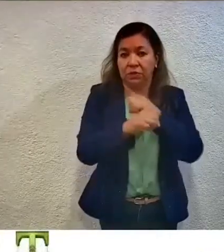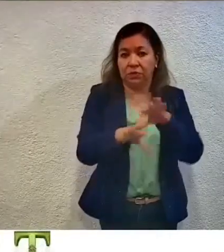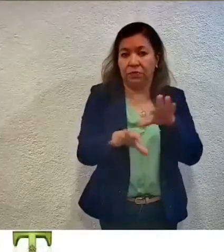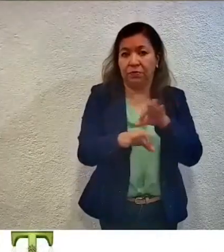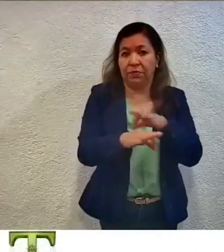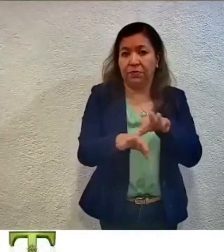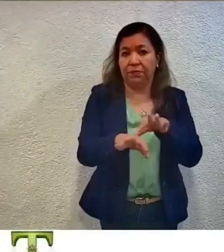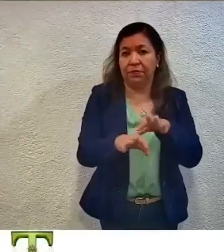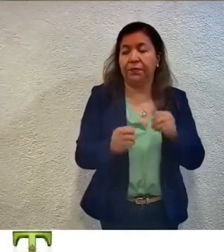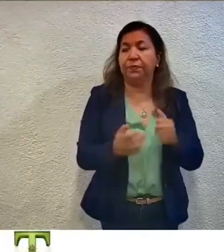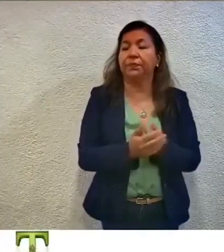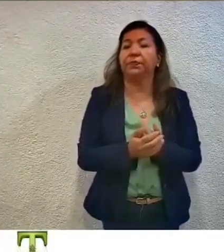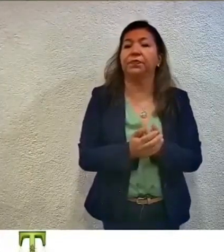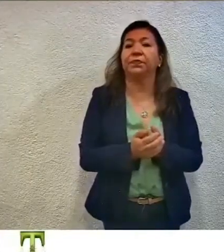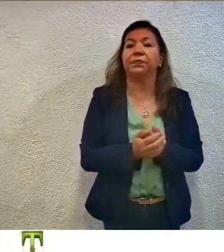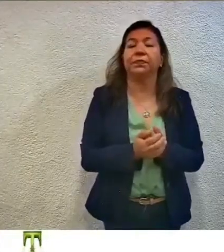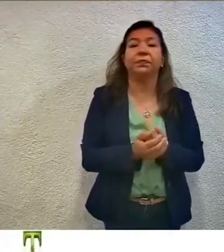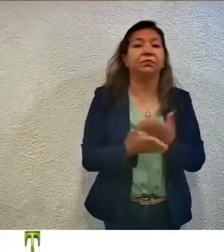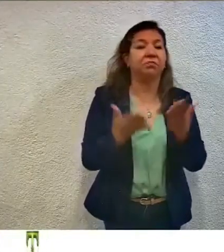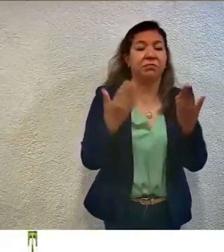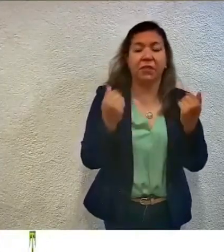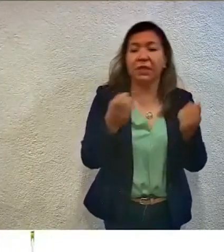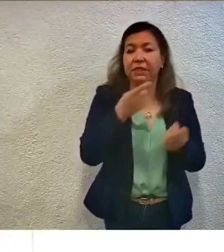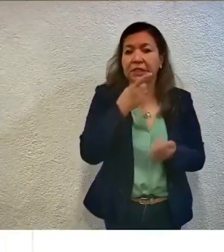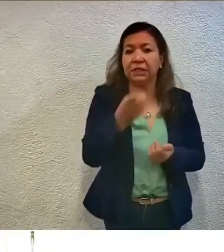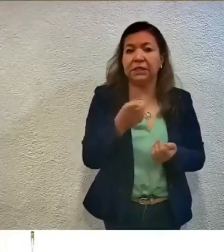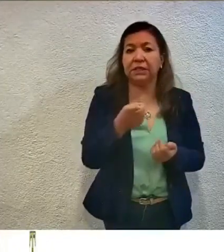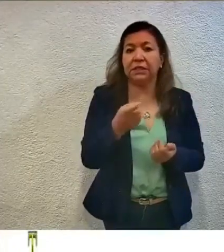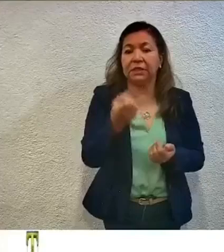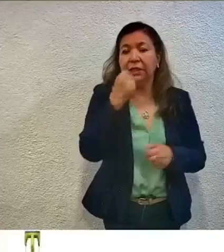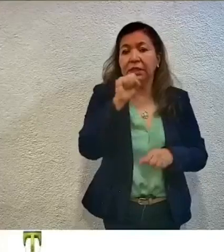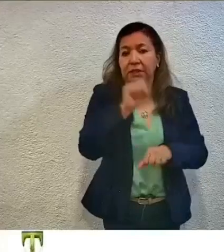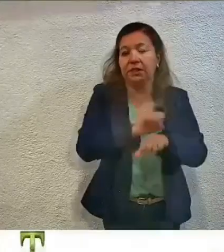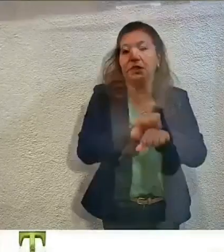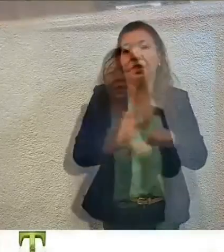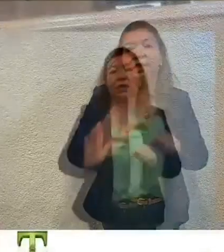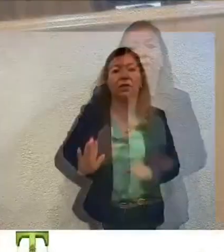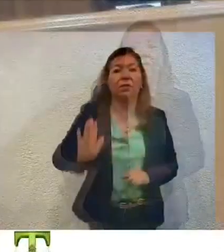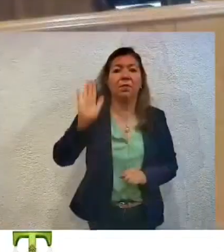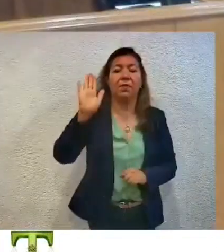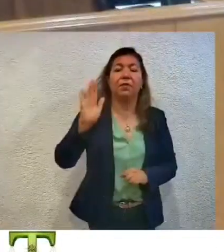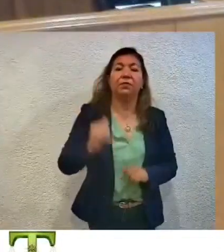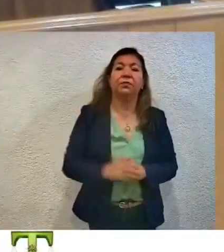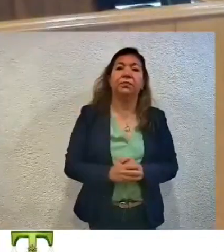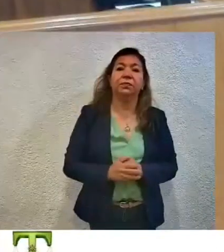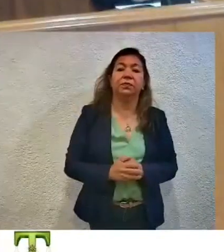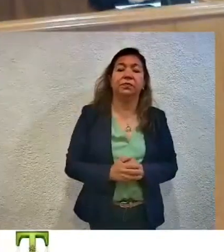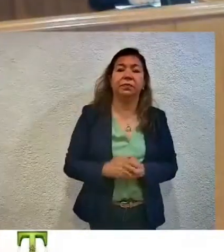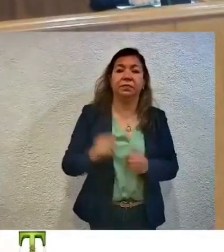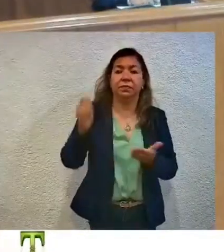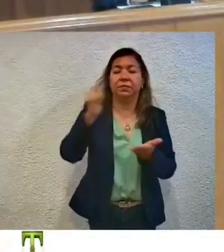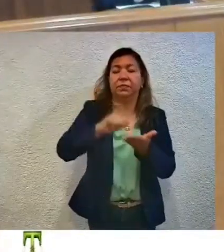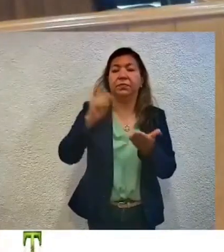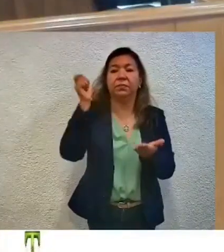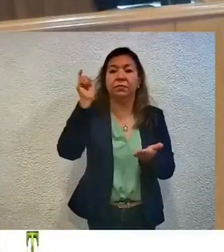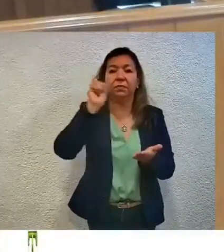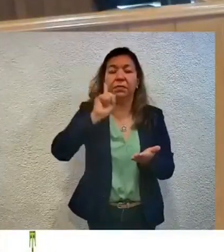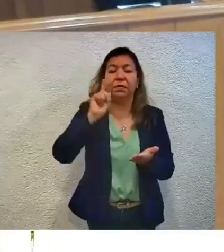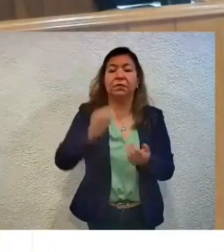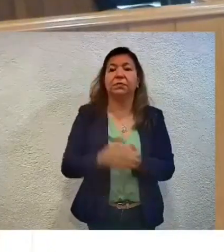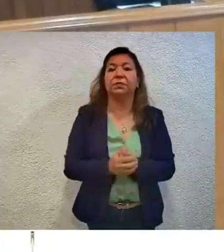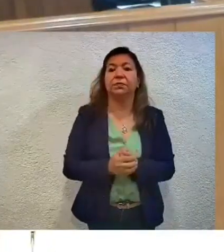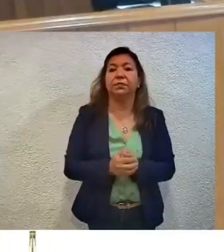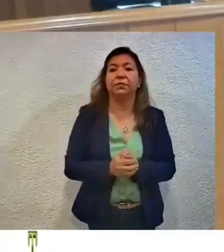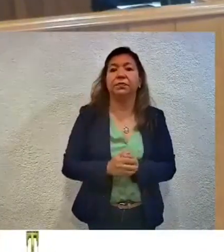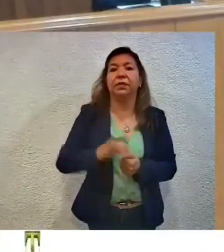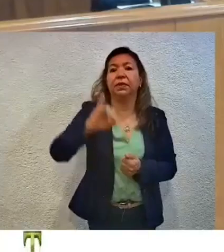el proyecto del que se ha dado cuenta. No habiendo comentarios al respecto, Secretaría, toma la votación, por favor. Con gusto, magistrada